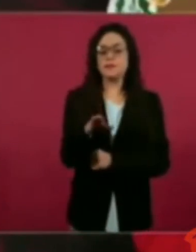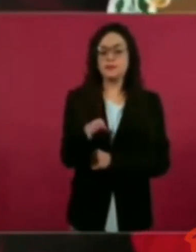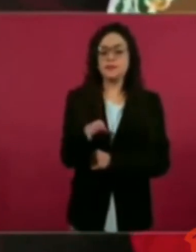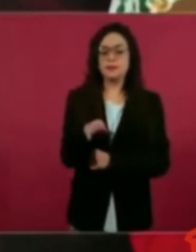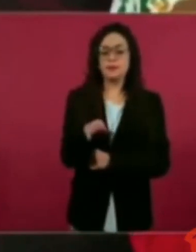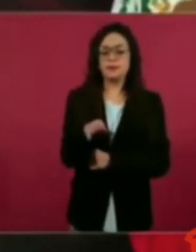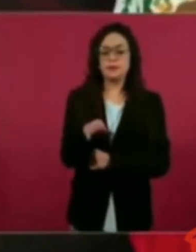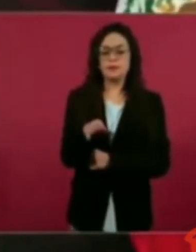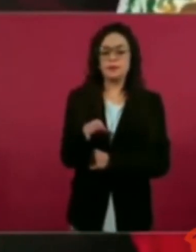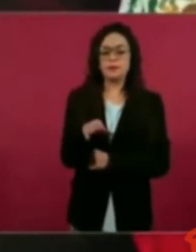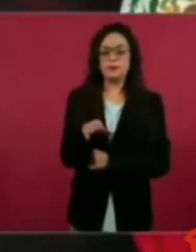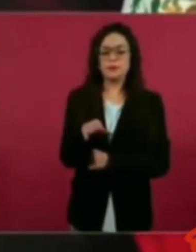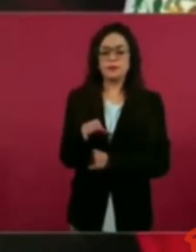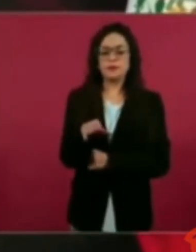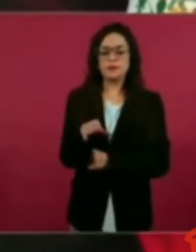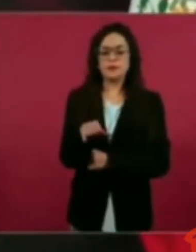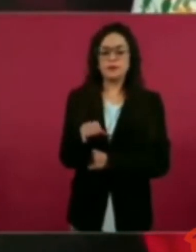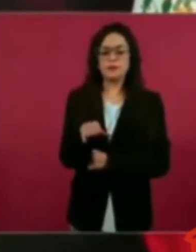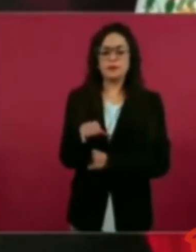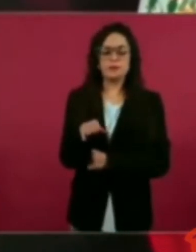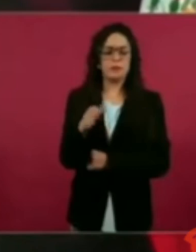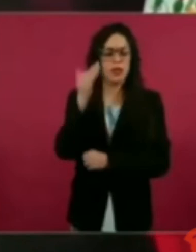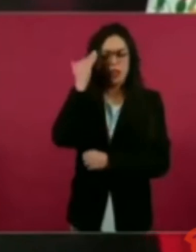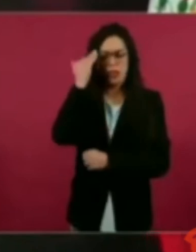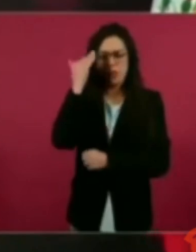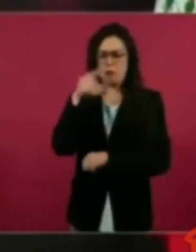todo el tiempo